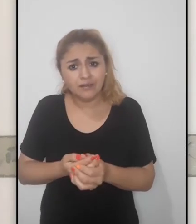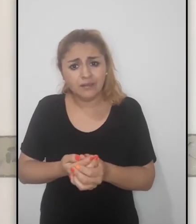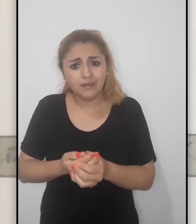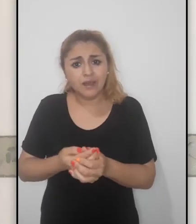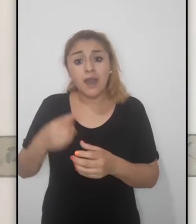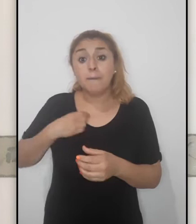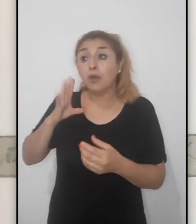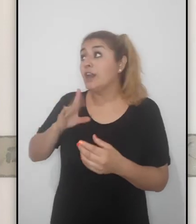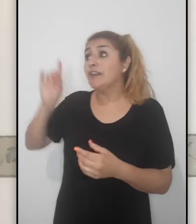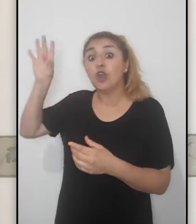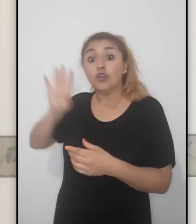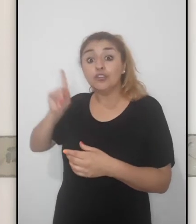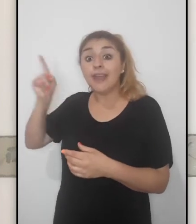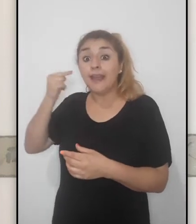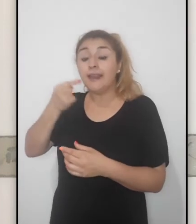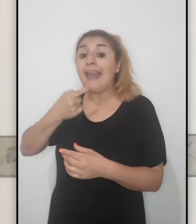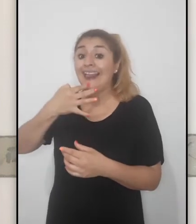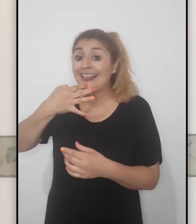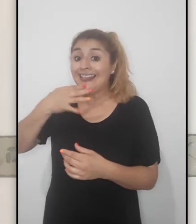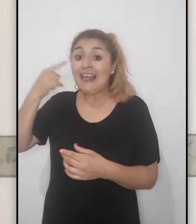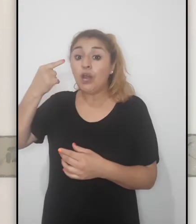isaías 64